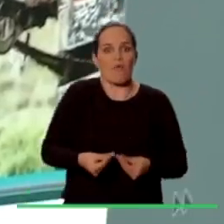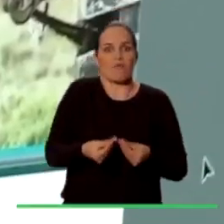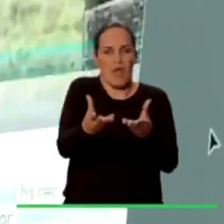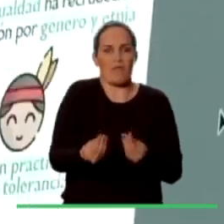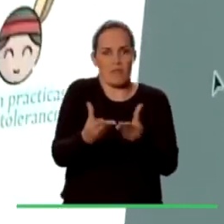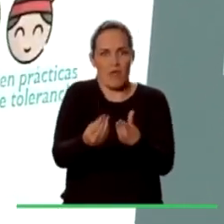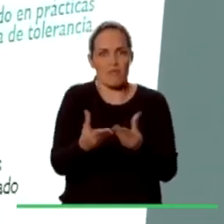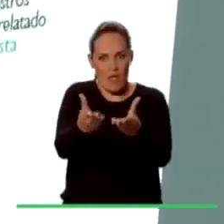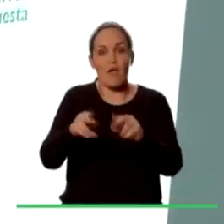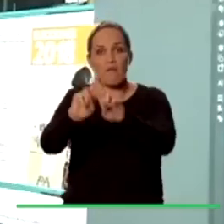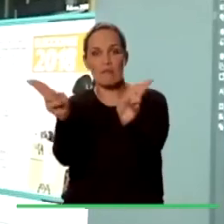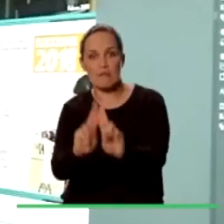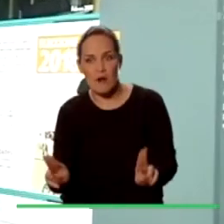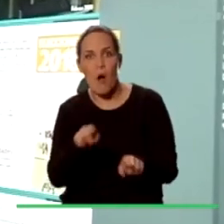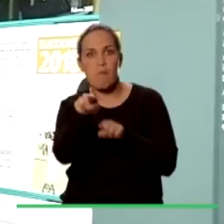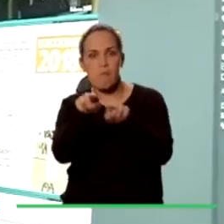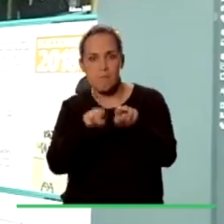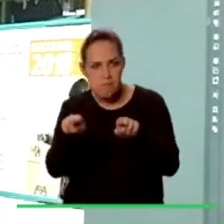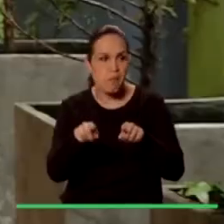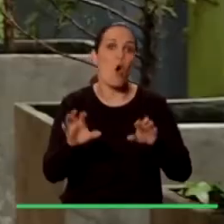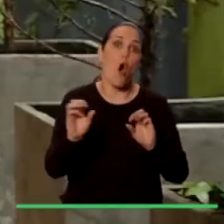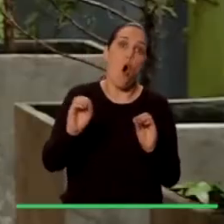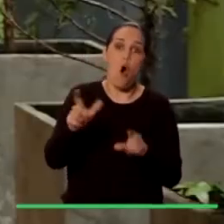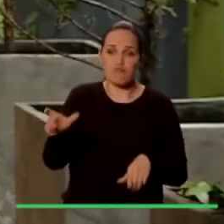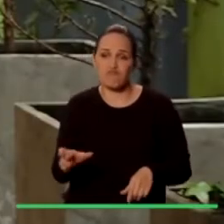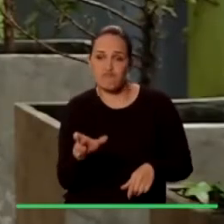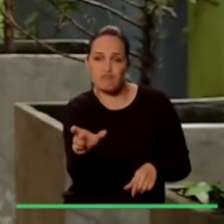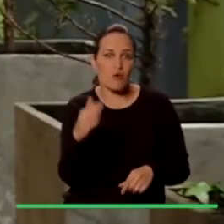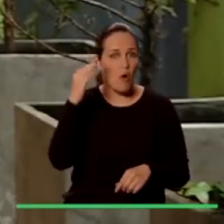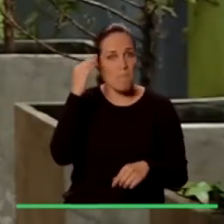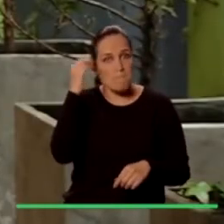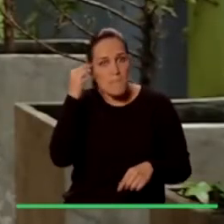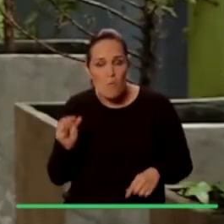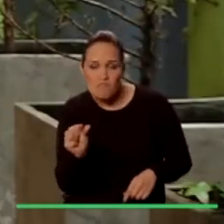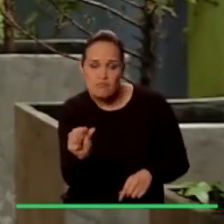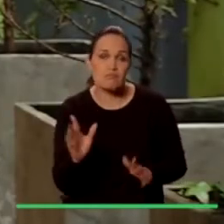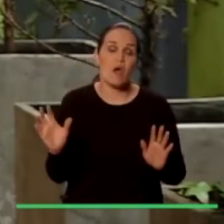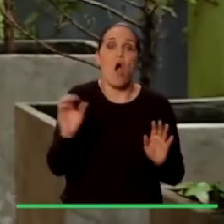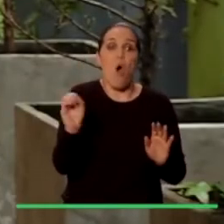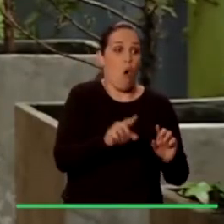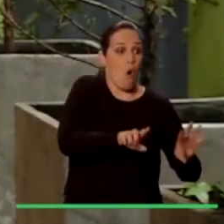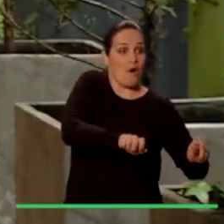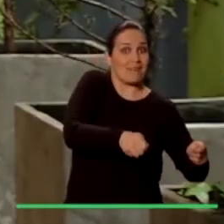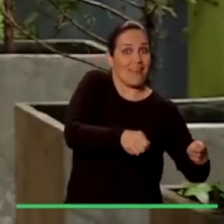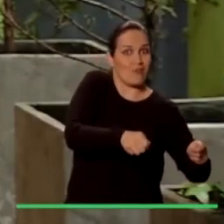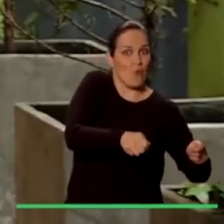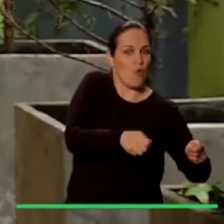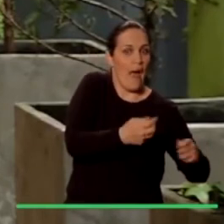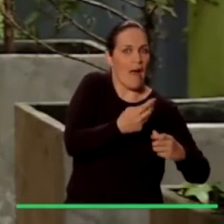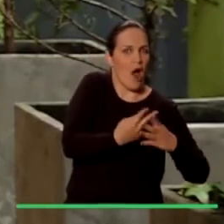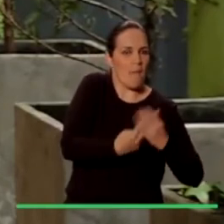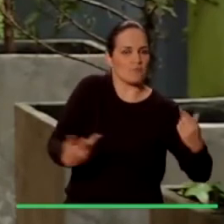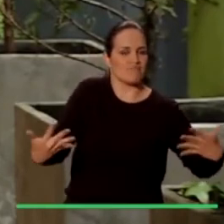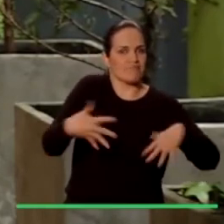de los campesinos medios digitales donde los hay, online y offline, radio comunitaria, otros medios de